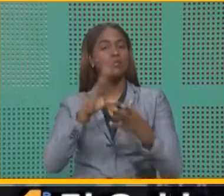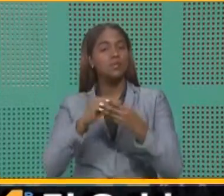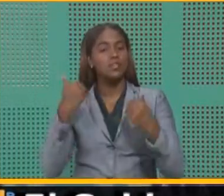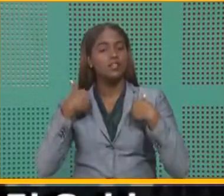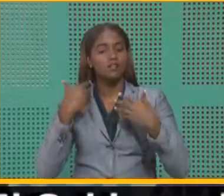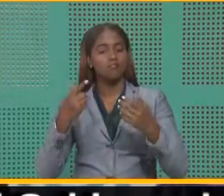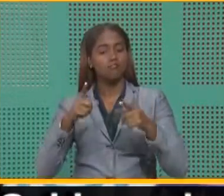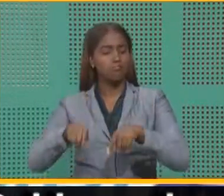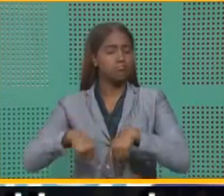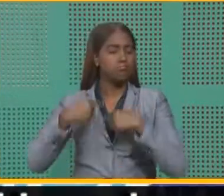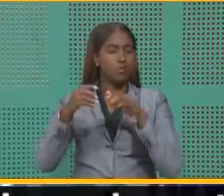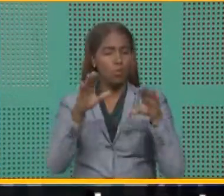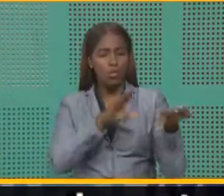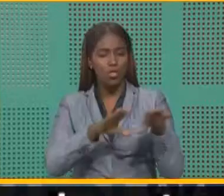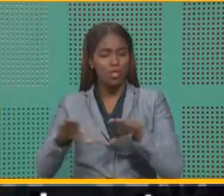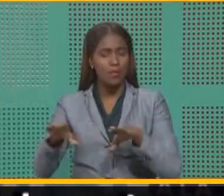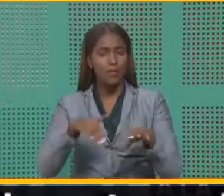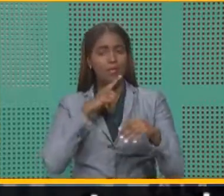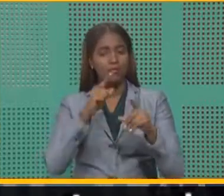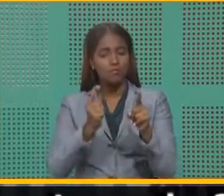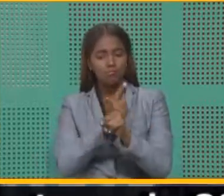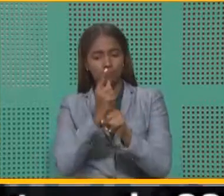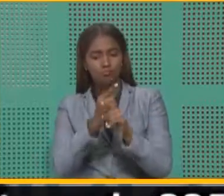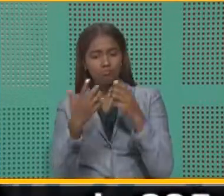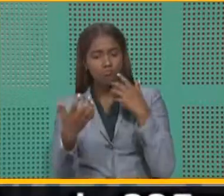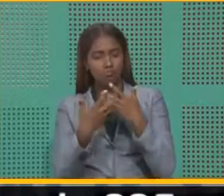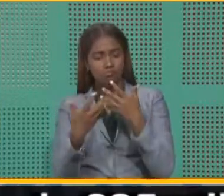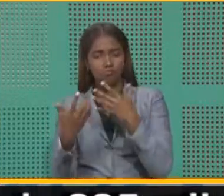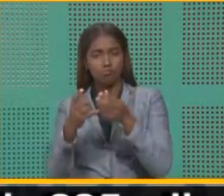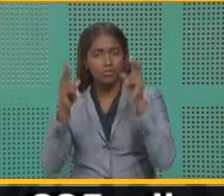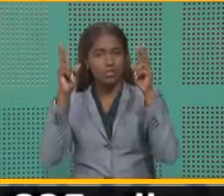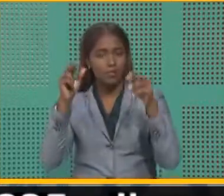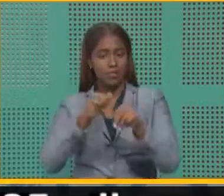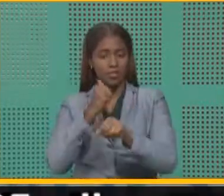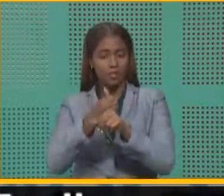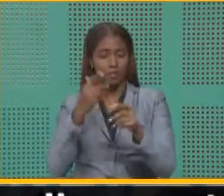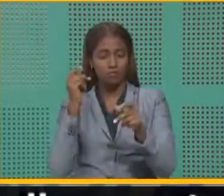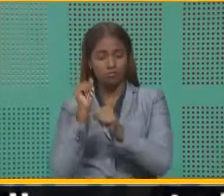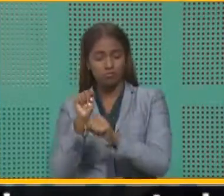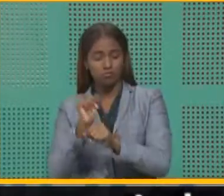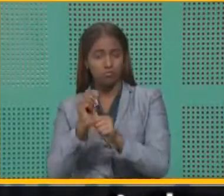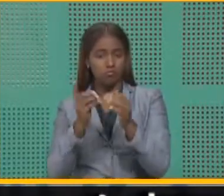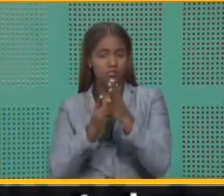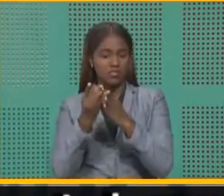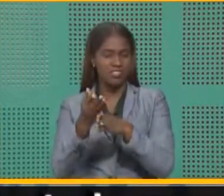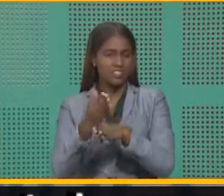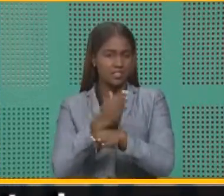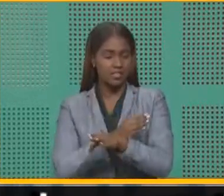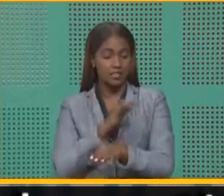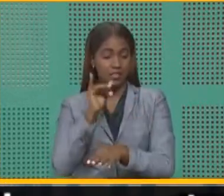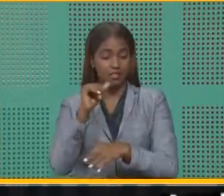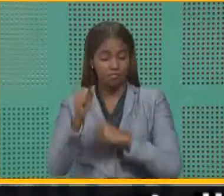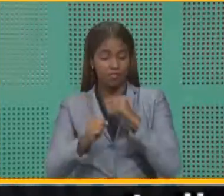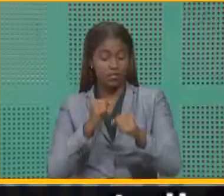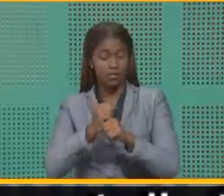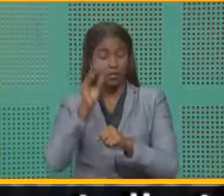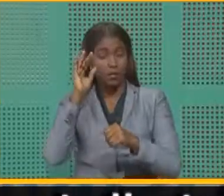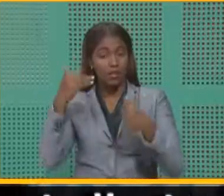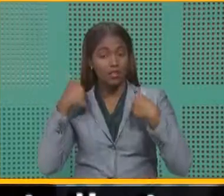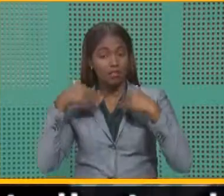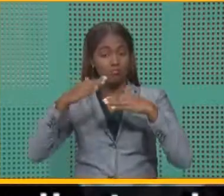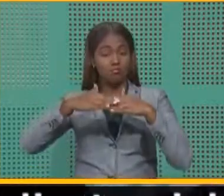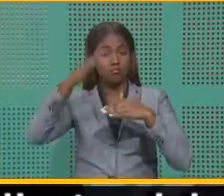comportamiento bastante adecuado en términos de lo que establece la estrategia nacional de desarrollo y este año vamos a